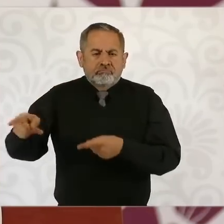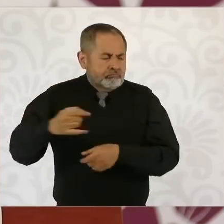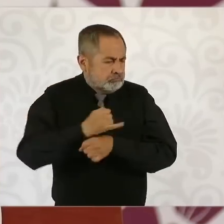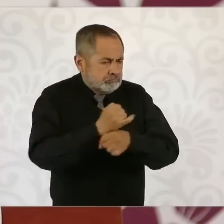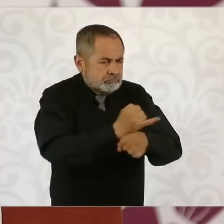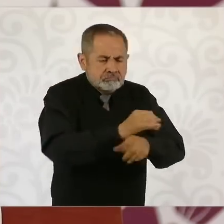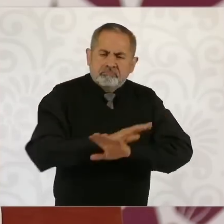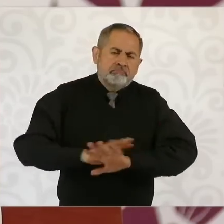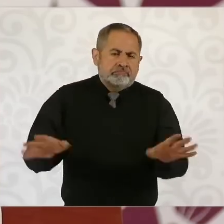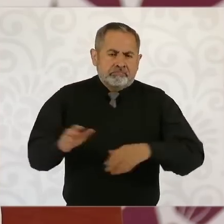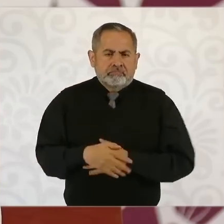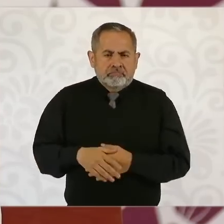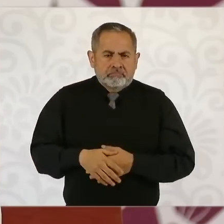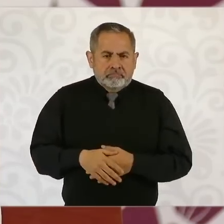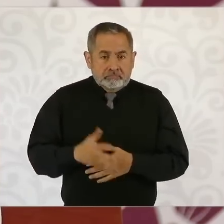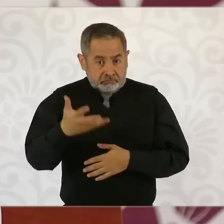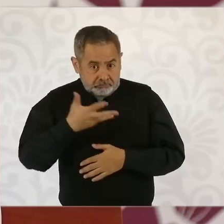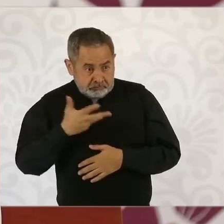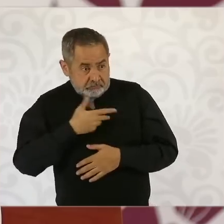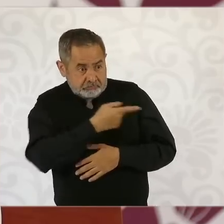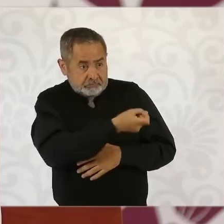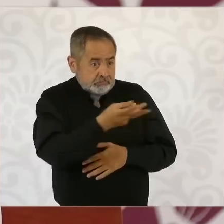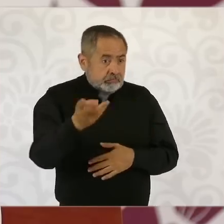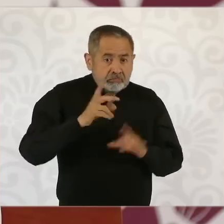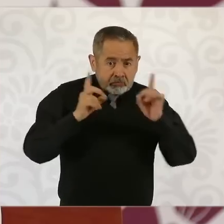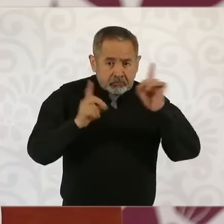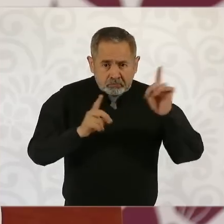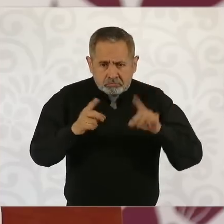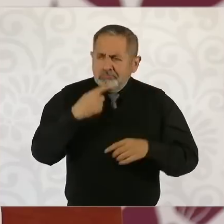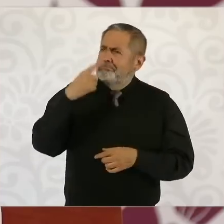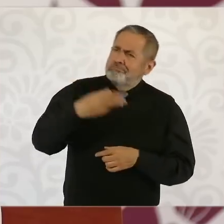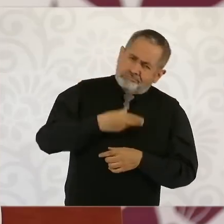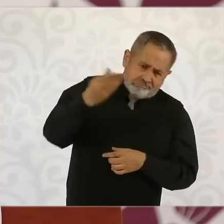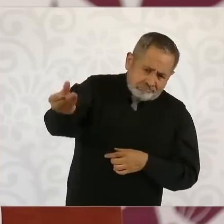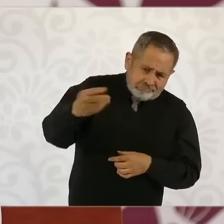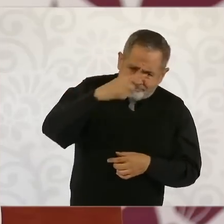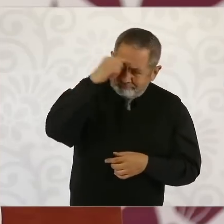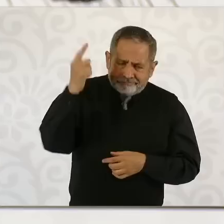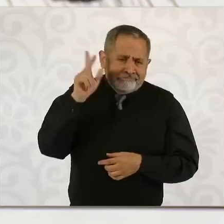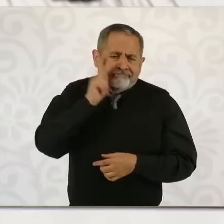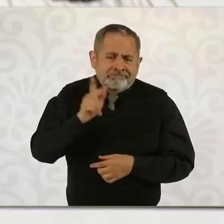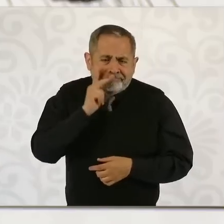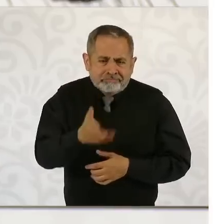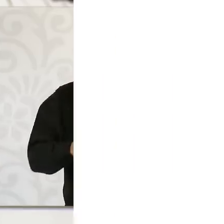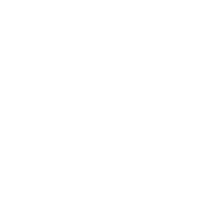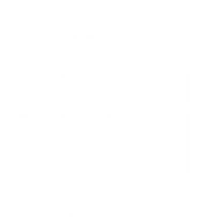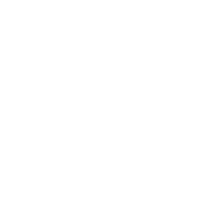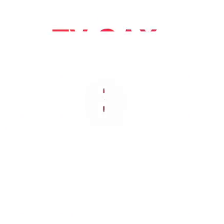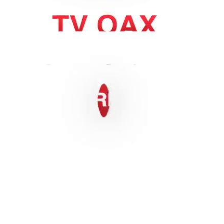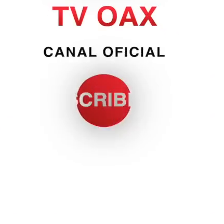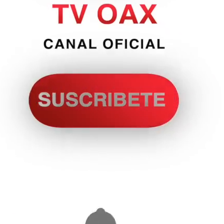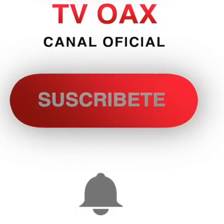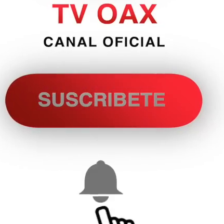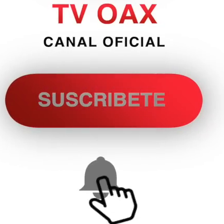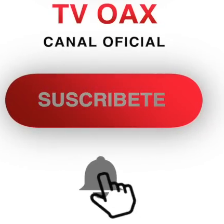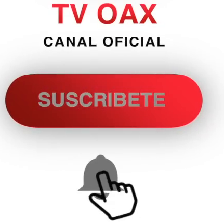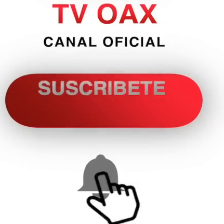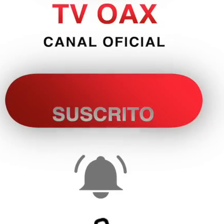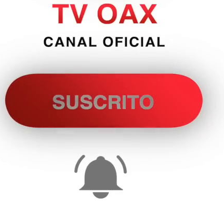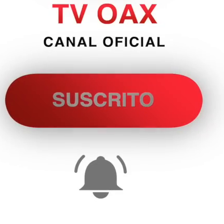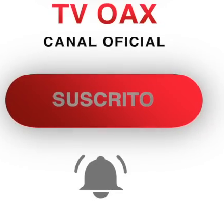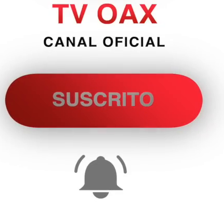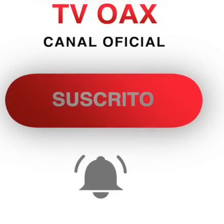Entonces, tiene sus dudas algunos legisladores, pues que lo hagan, pero eso no pone en duda la elección, ni mucho